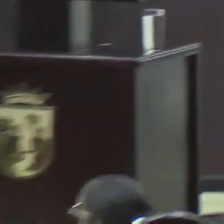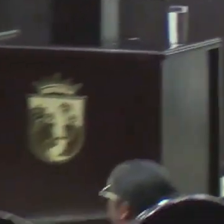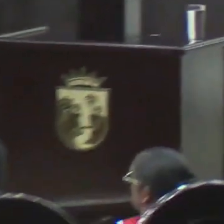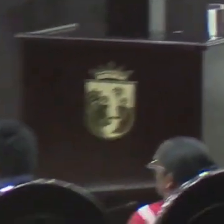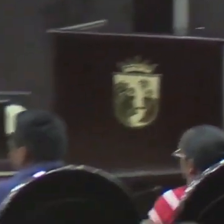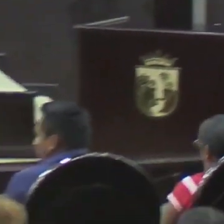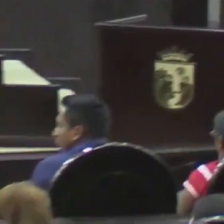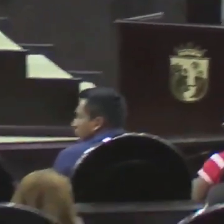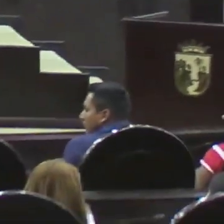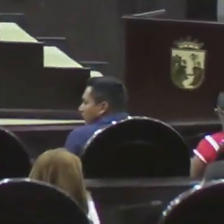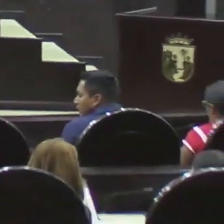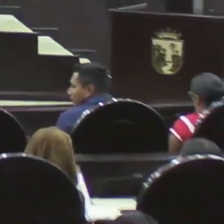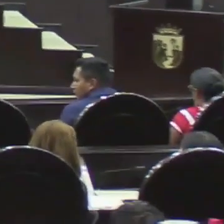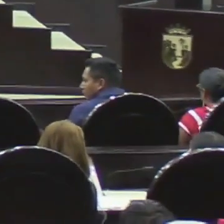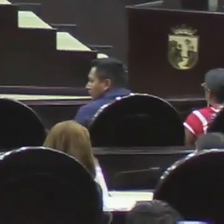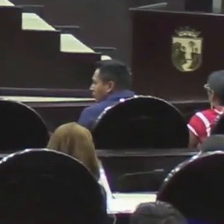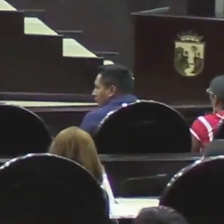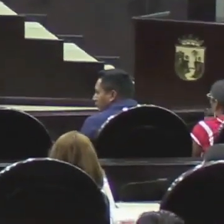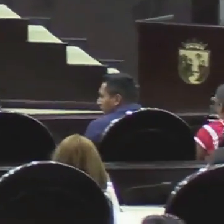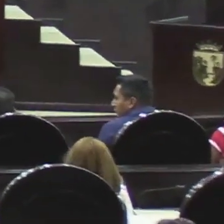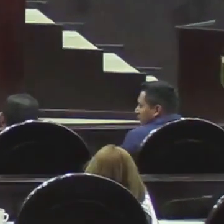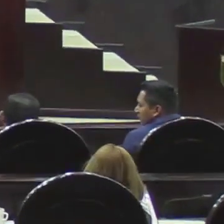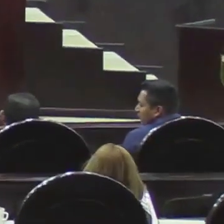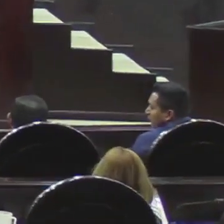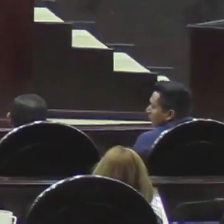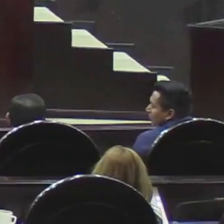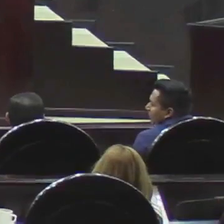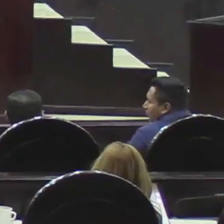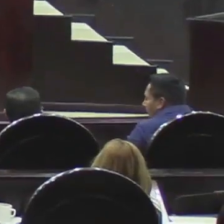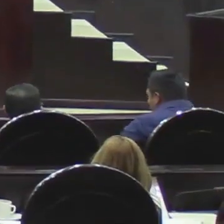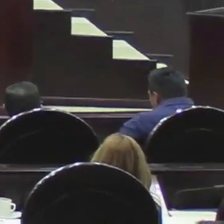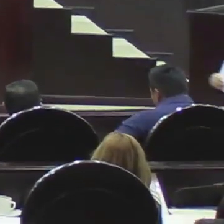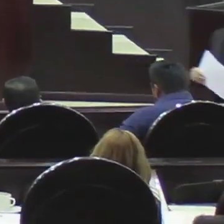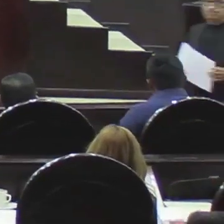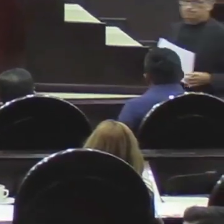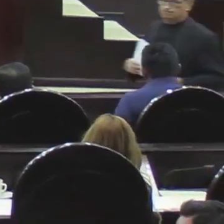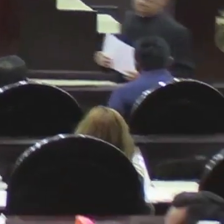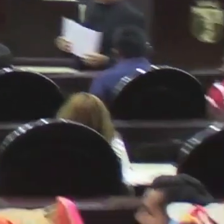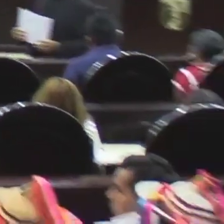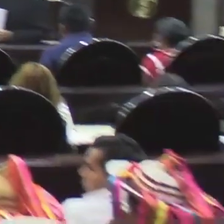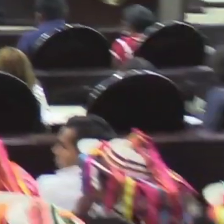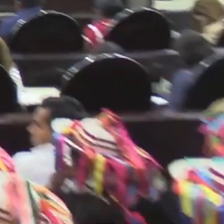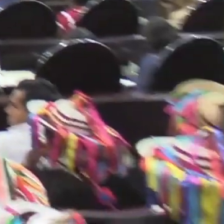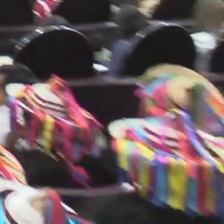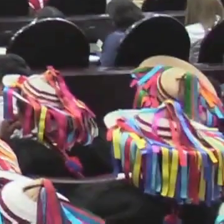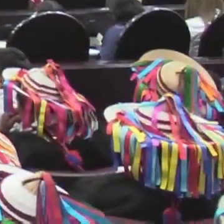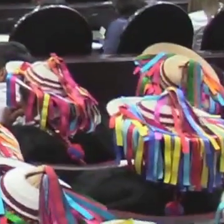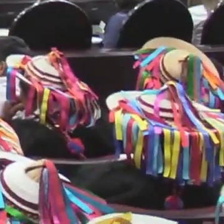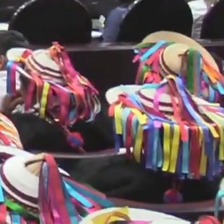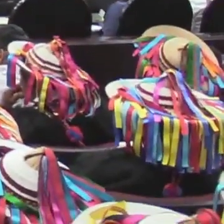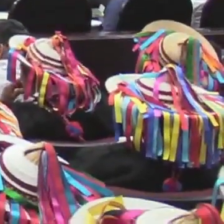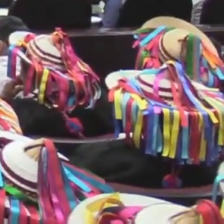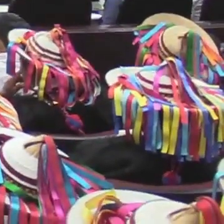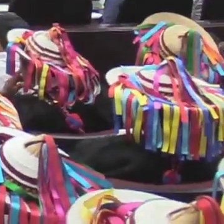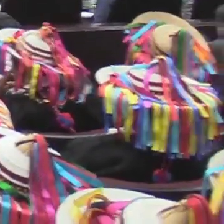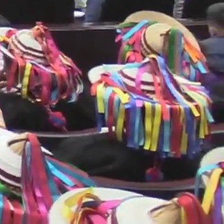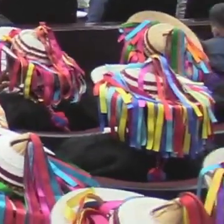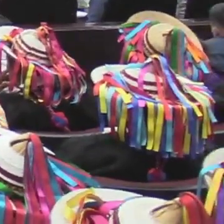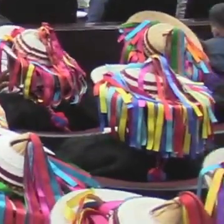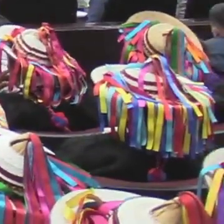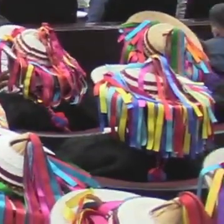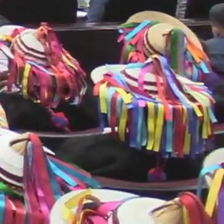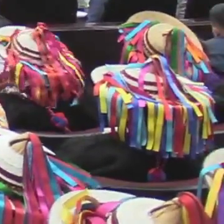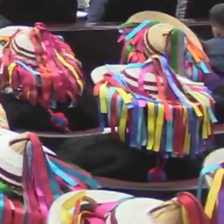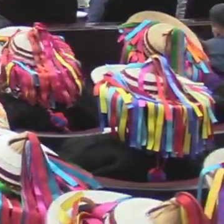En cumplimiento al artículo 133 del reglamento interior de este propio Poder Legislativo, procederemos a someter a